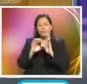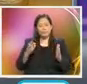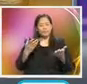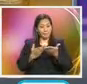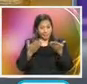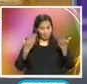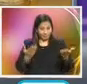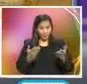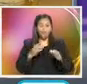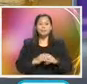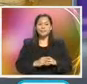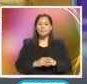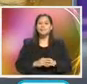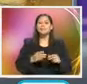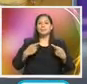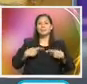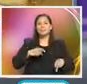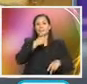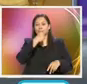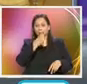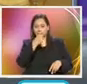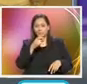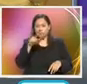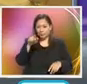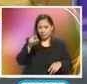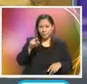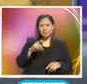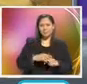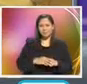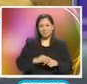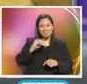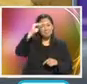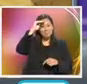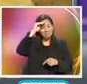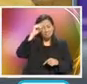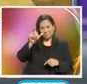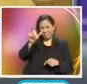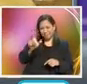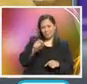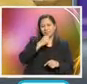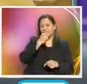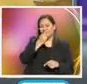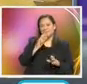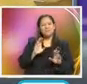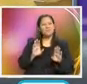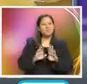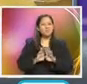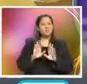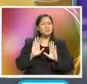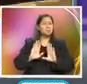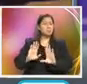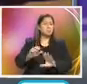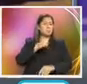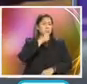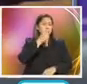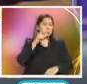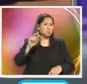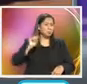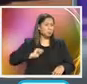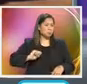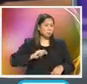actualidad, a los adultos mayores se les ha estigmatizado. No los tenemos como en antaño, sí, en